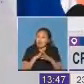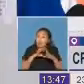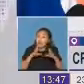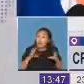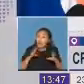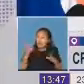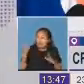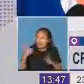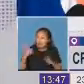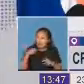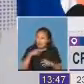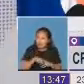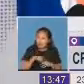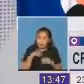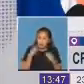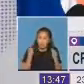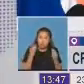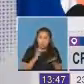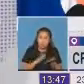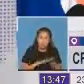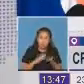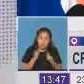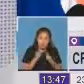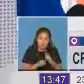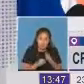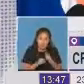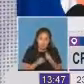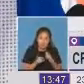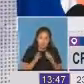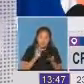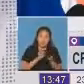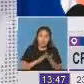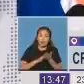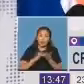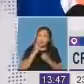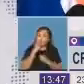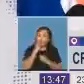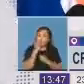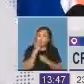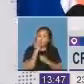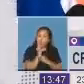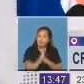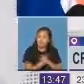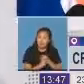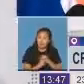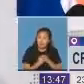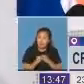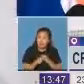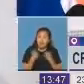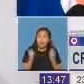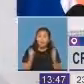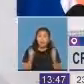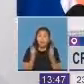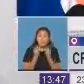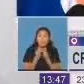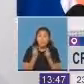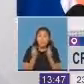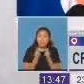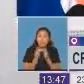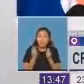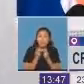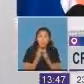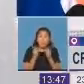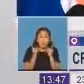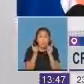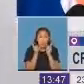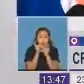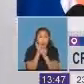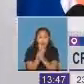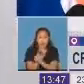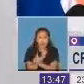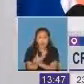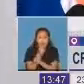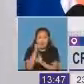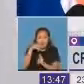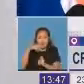la Argentina con el sector energético. Hay una profunda y verdadera crisis